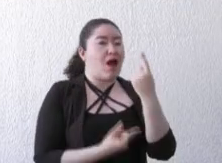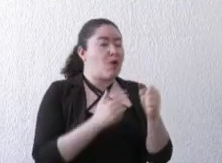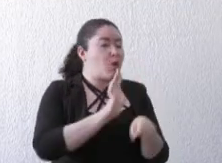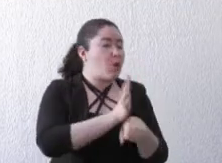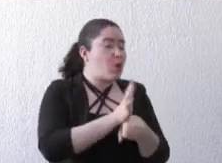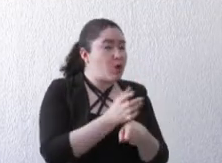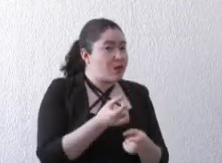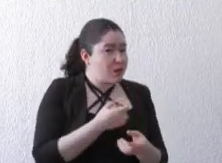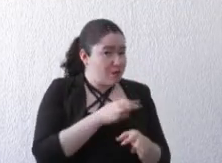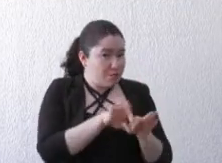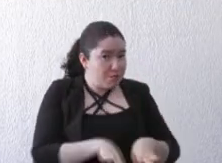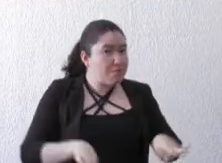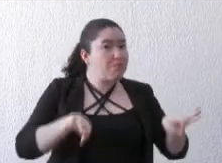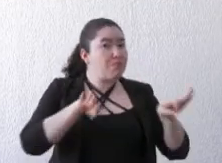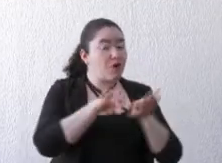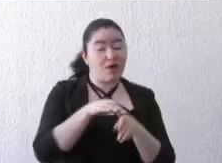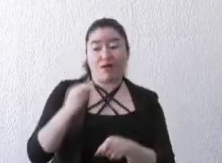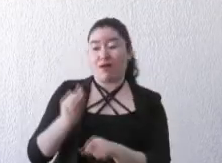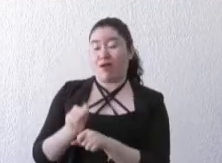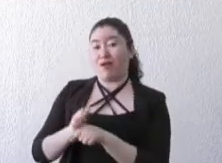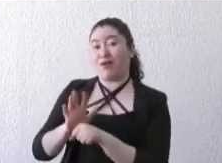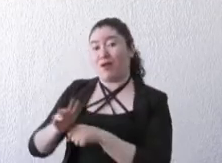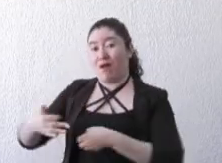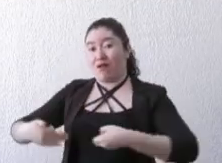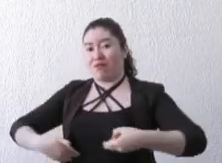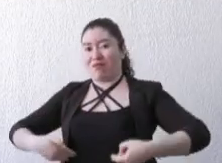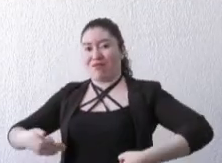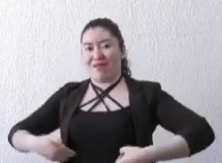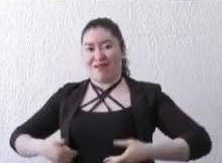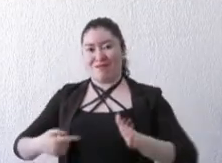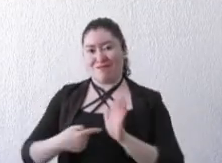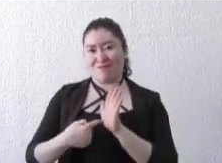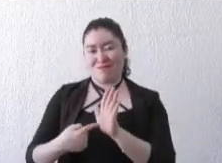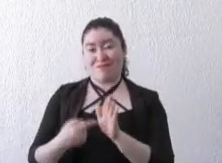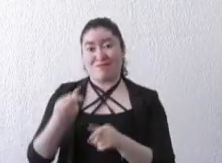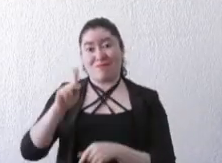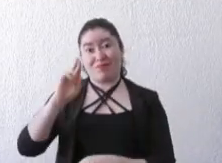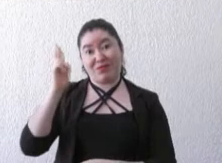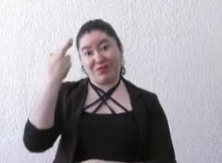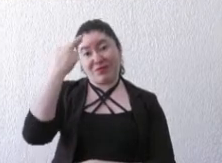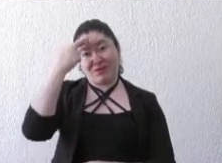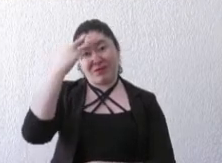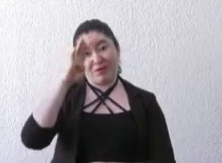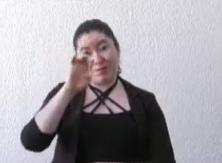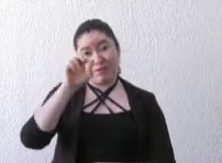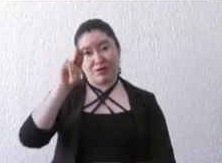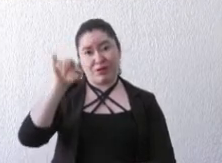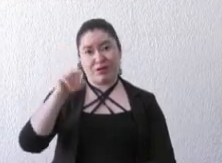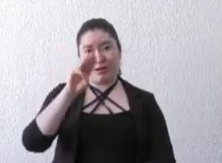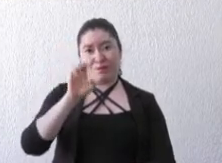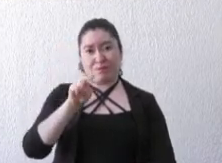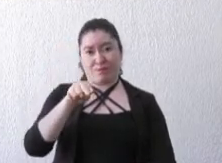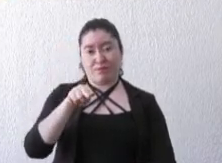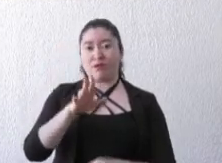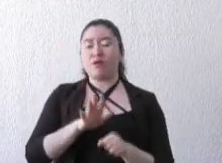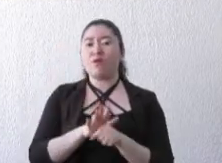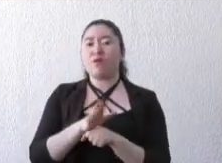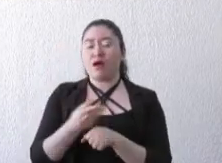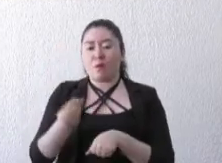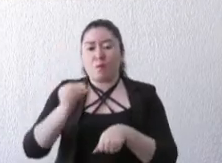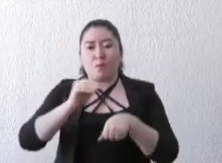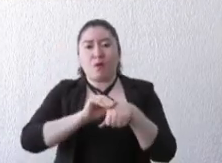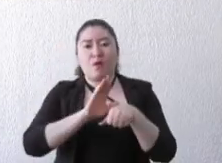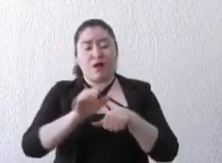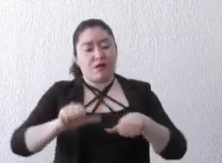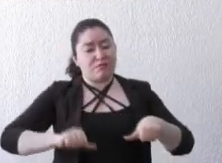ejemplo, de las artes escénicas, pero recordar que Benjamín González planteaba también esta incorporación de otro tipo